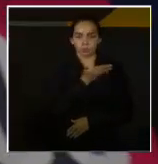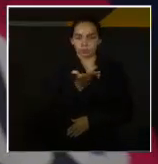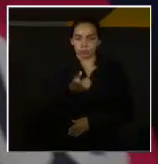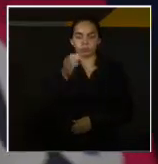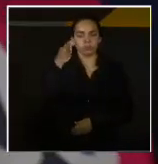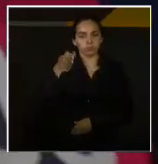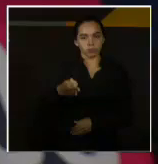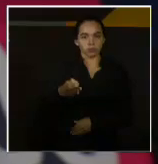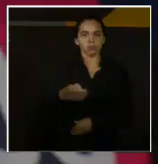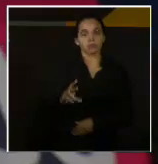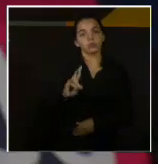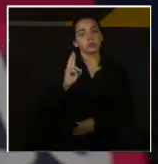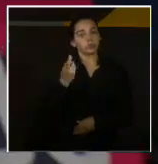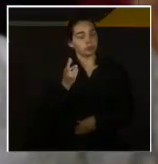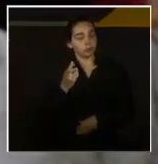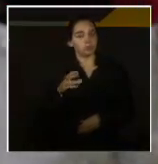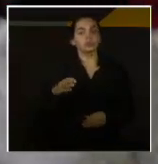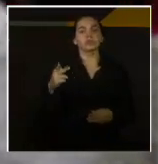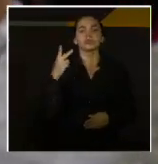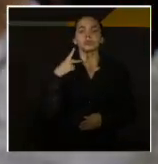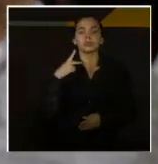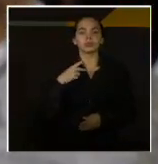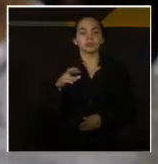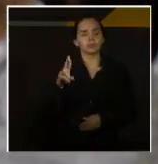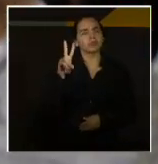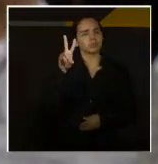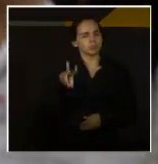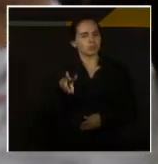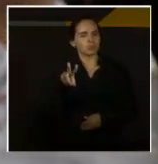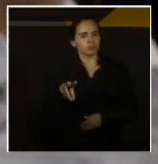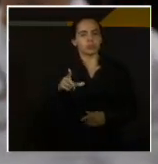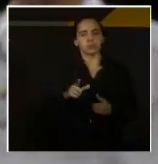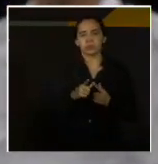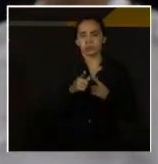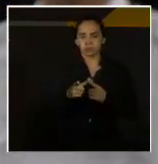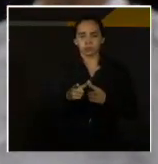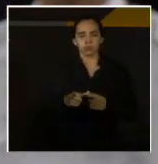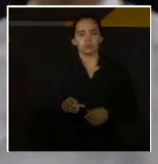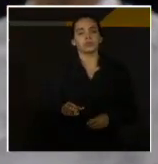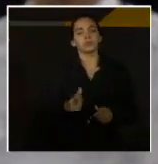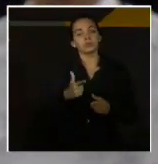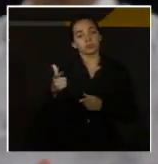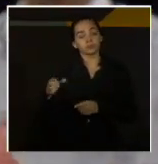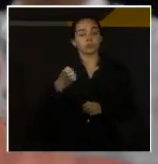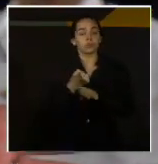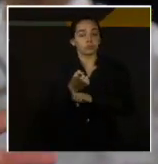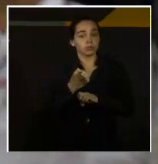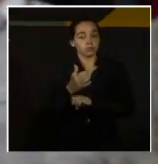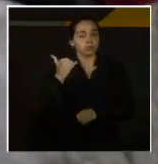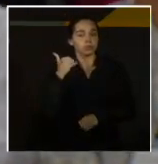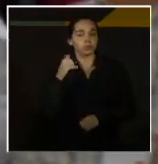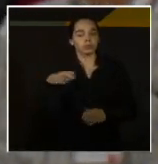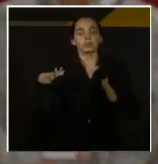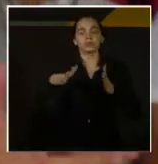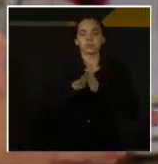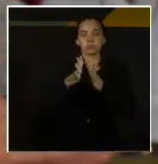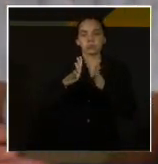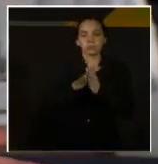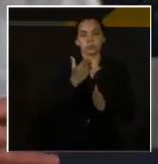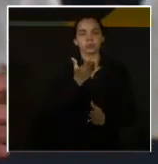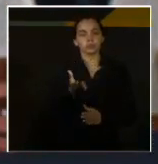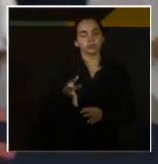aplicada con los recursos de los ciudadanos realmente está sirviendo para el desarrollo del Estado. La participación de ustedes